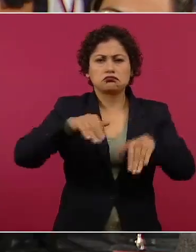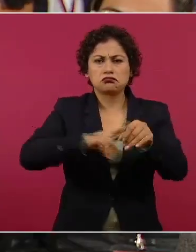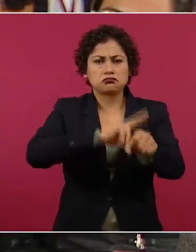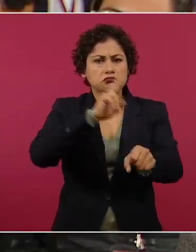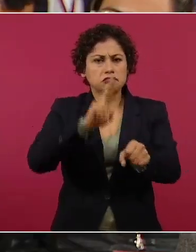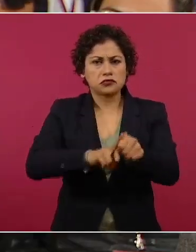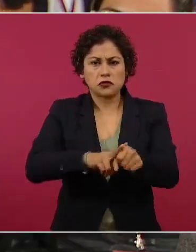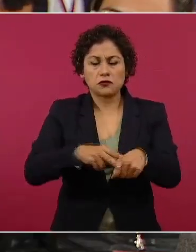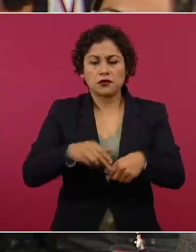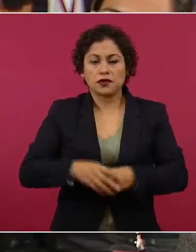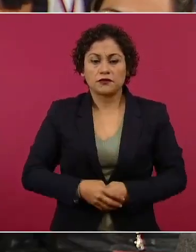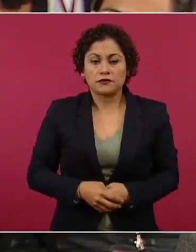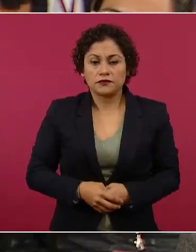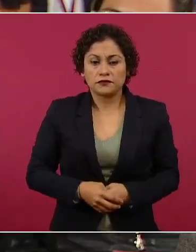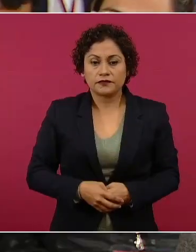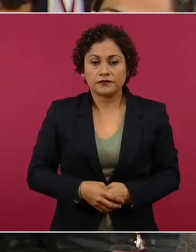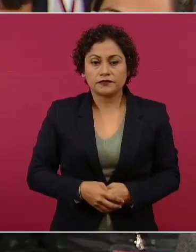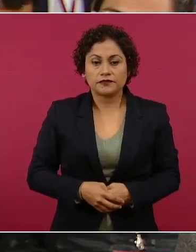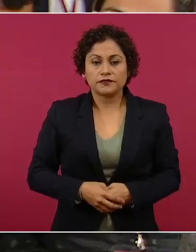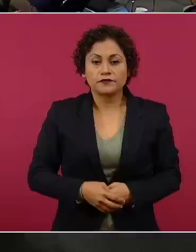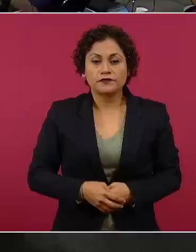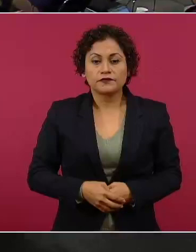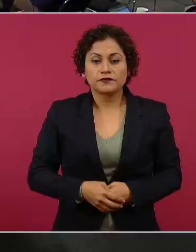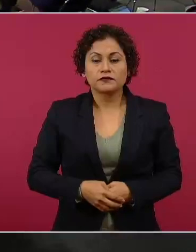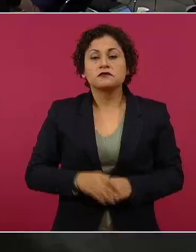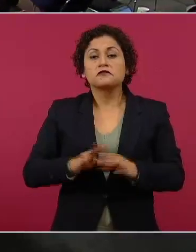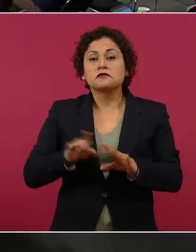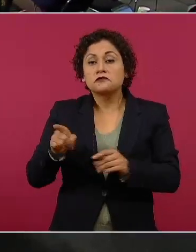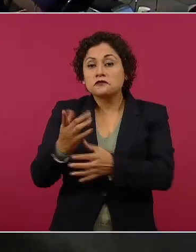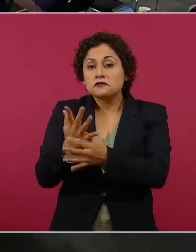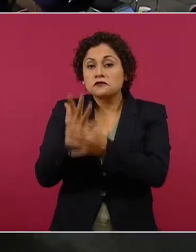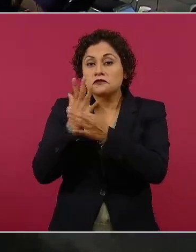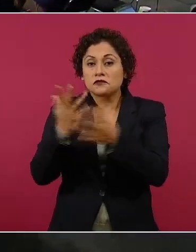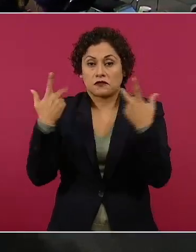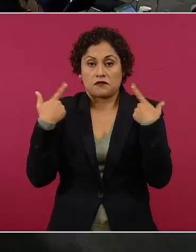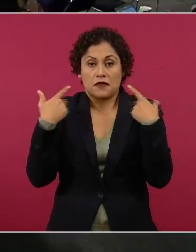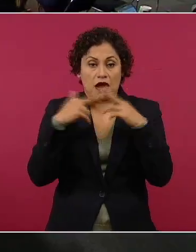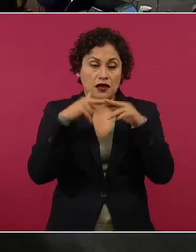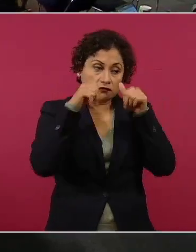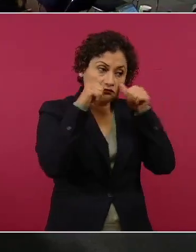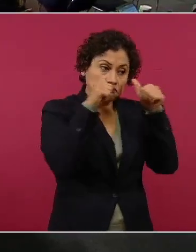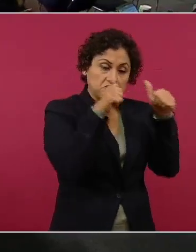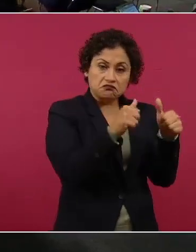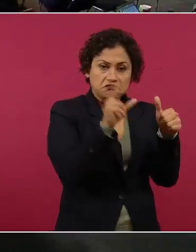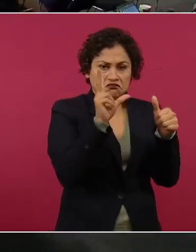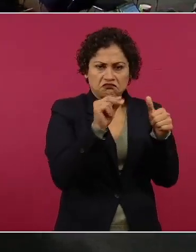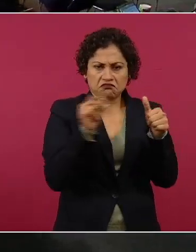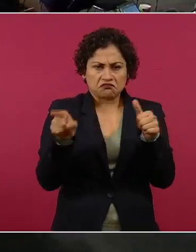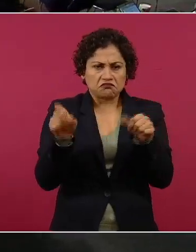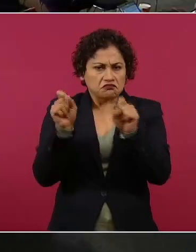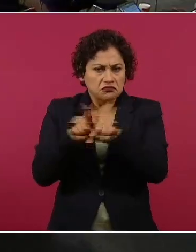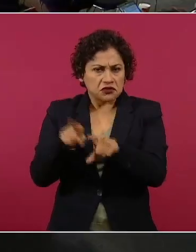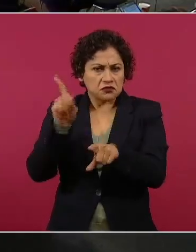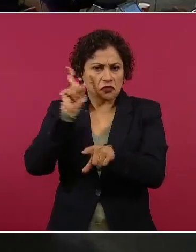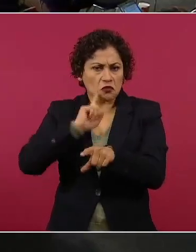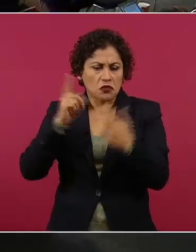la atención de la maestra no estaba en supervisar al menor que ya se encontraba en el agua, sin decir que había al menos otros 5 o 6